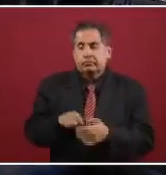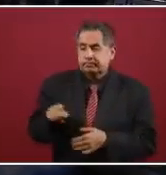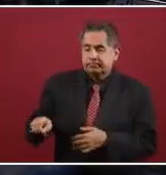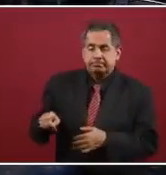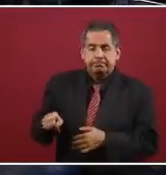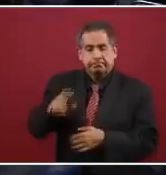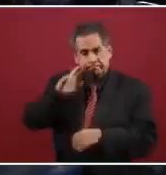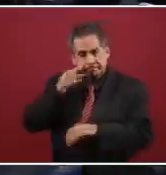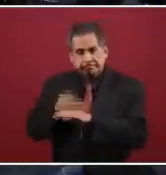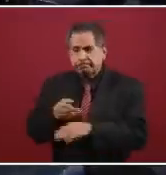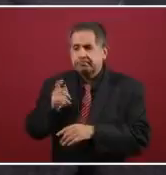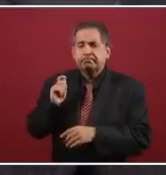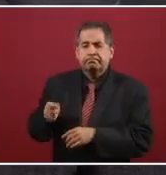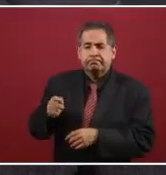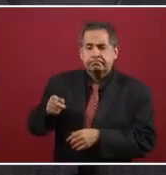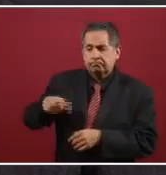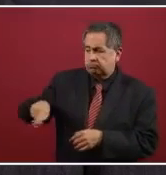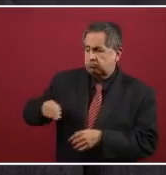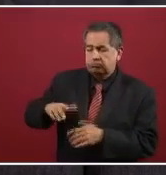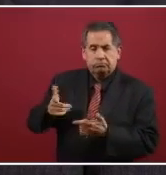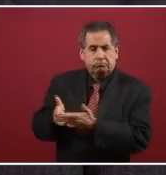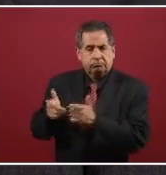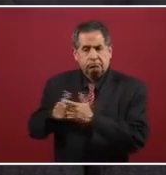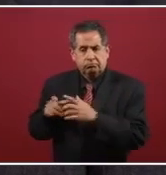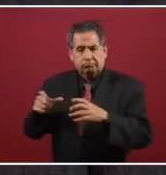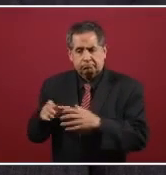papel que está haciendo